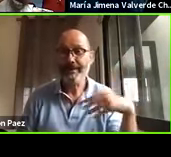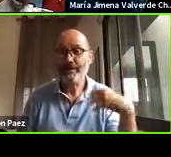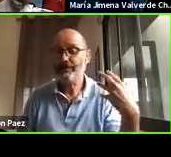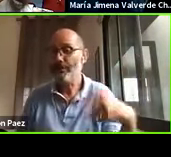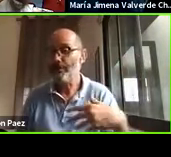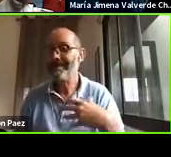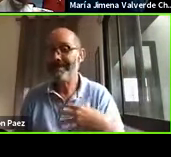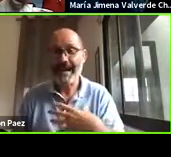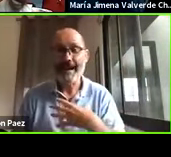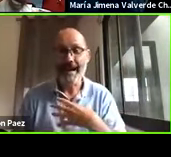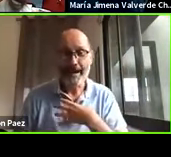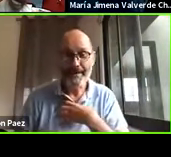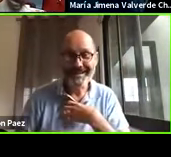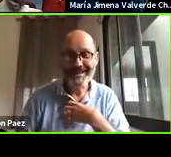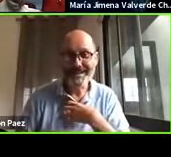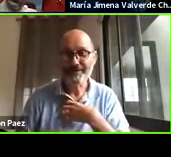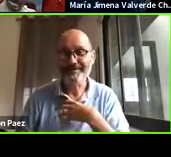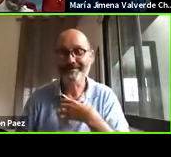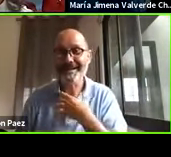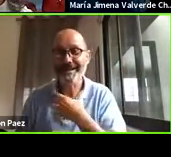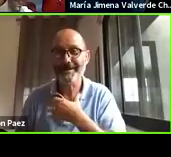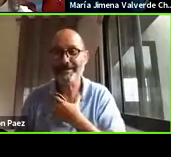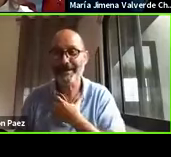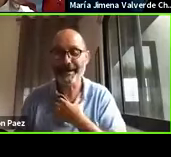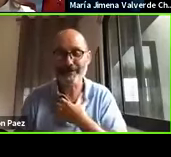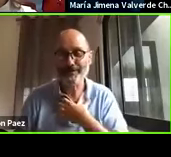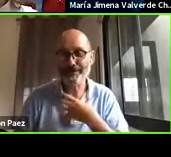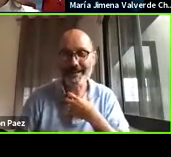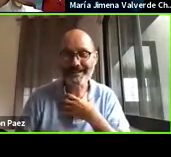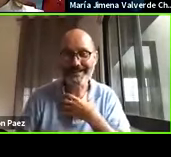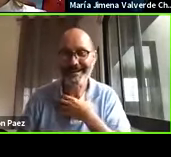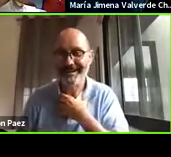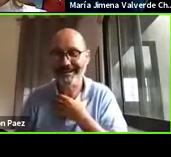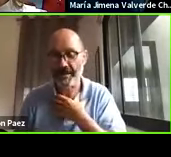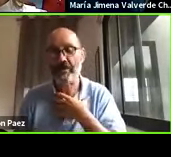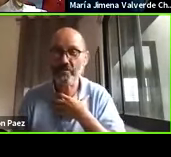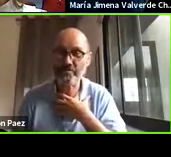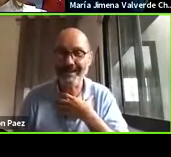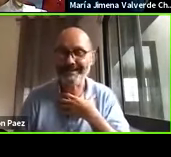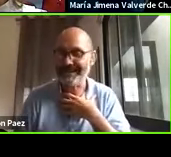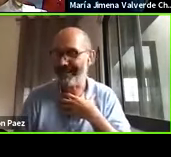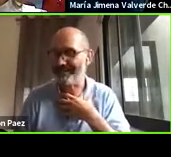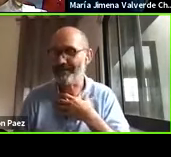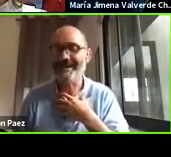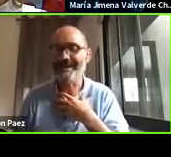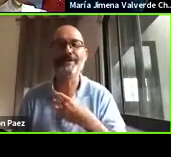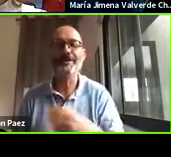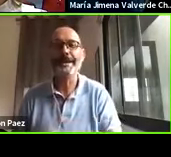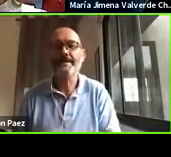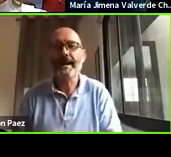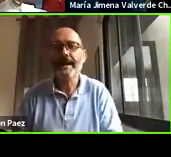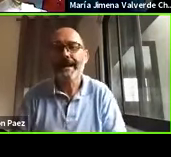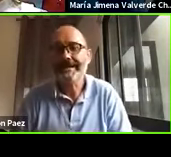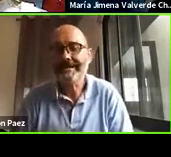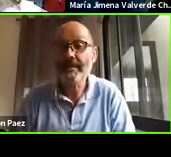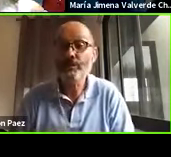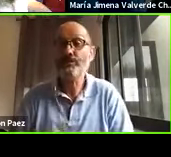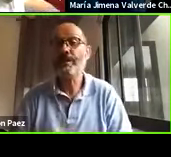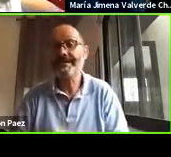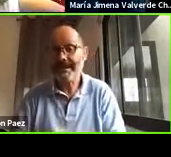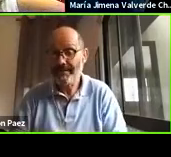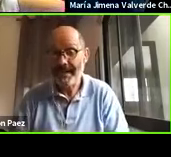el término salud mental a mi criterio para muchos colegas y algunos colegas en la escuela de psicología es